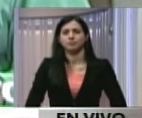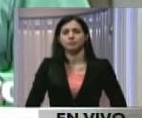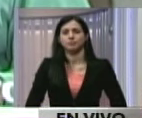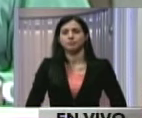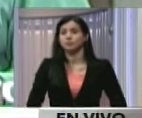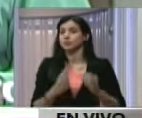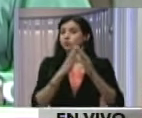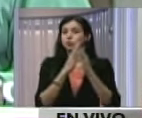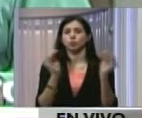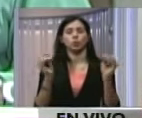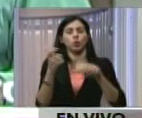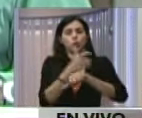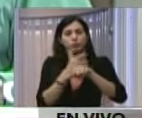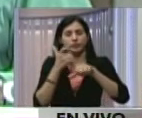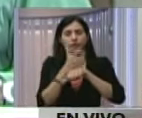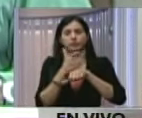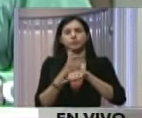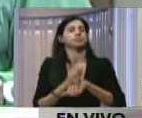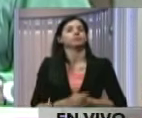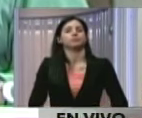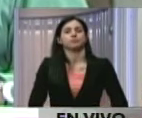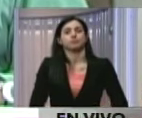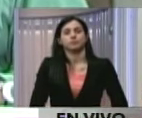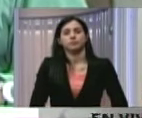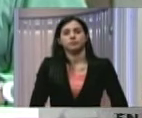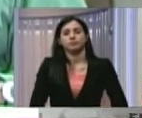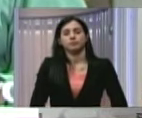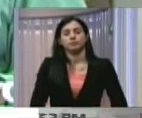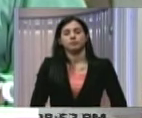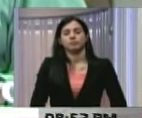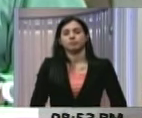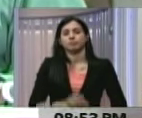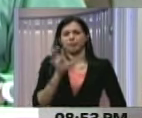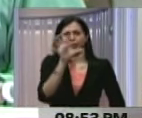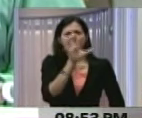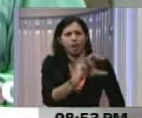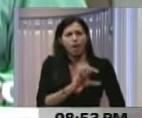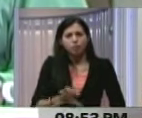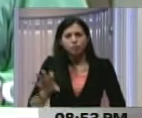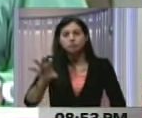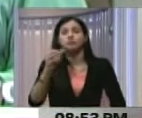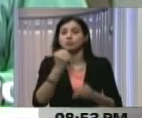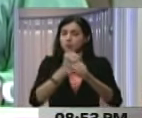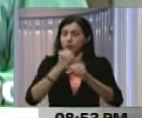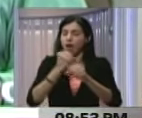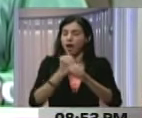de todos los gobiernos regionales que trabajan,